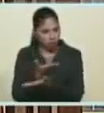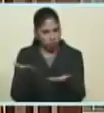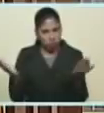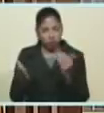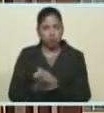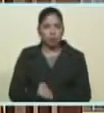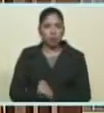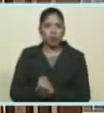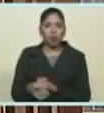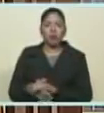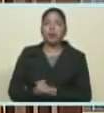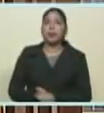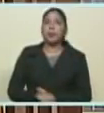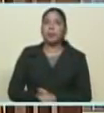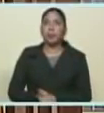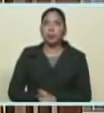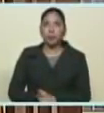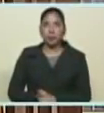por hacer...